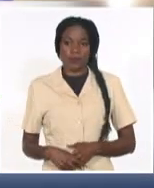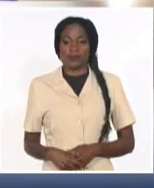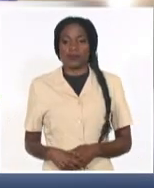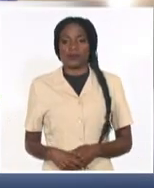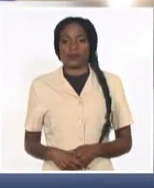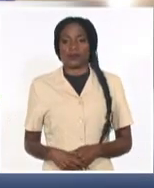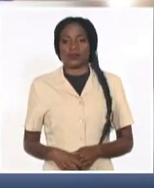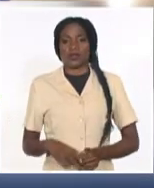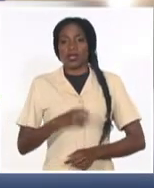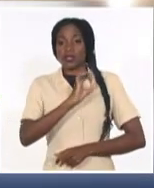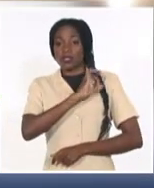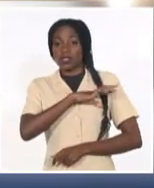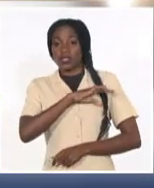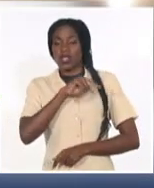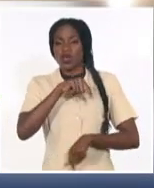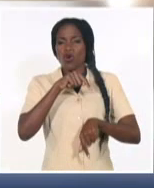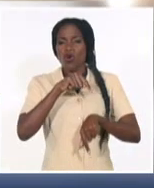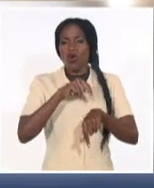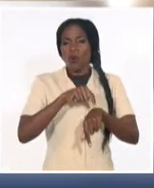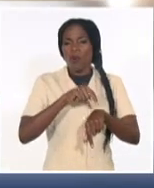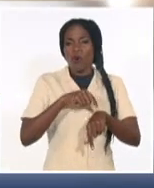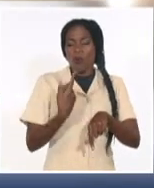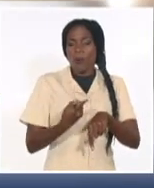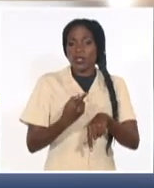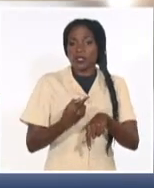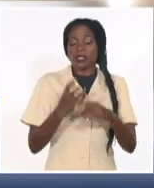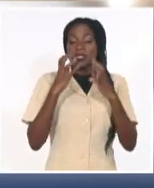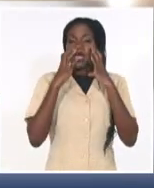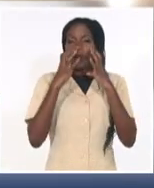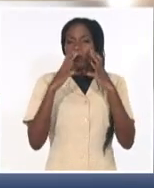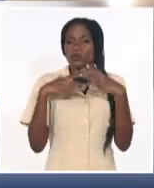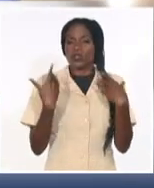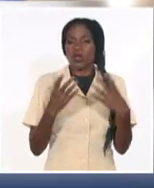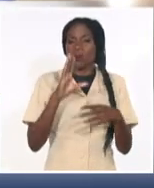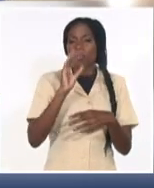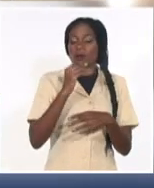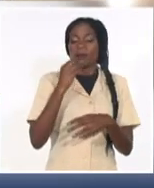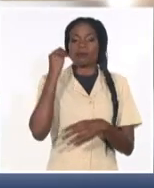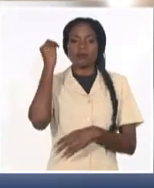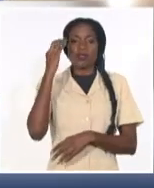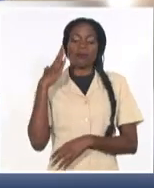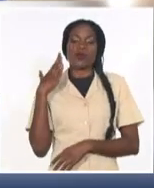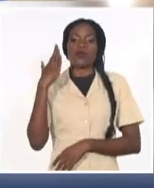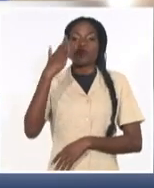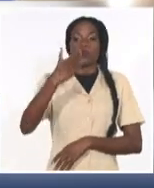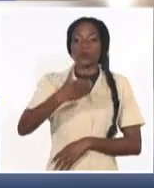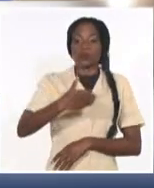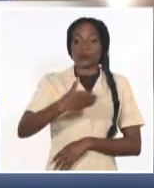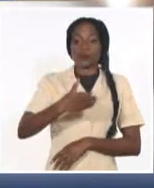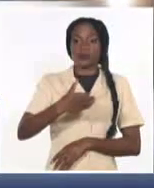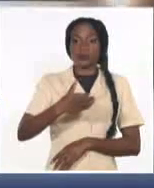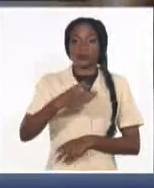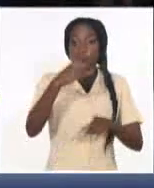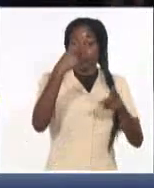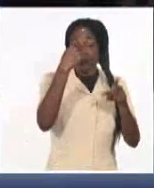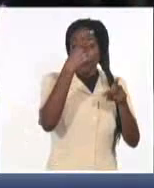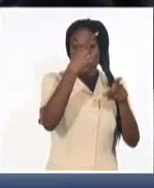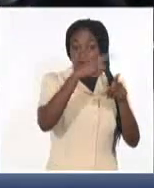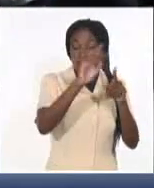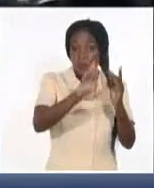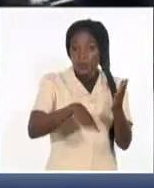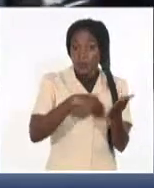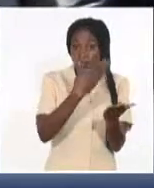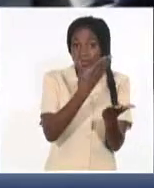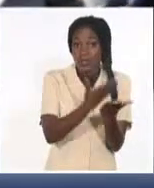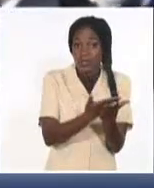Chile enfrenta un momento clave para definir su futuro. Y en el caso de que la propuesta que hoy